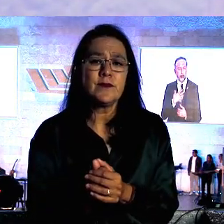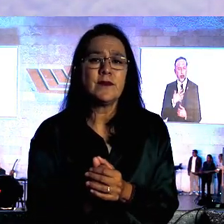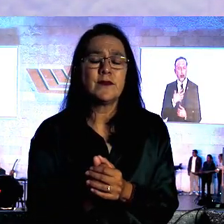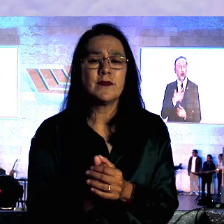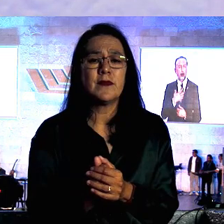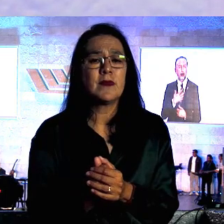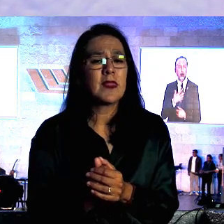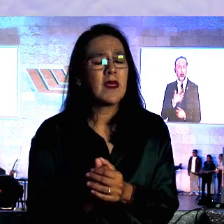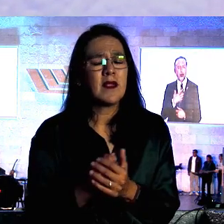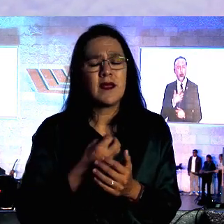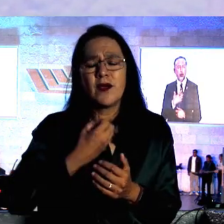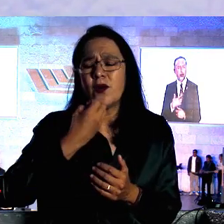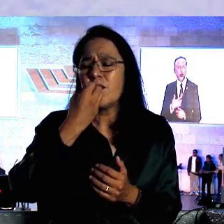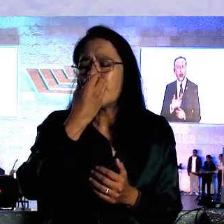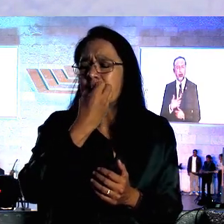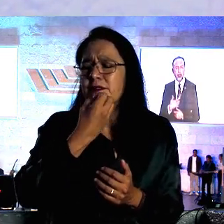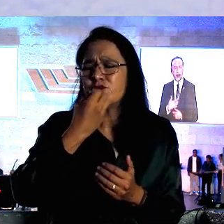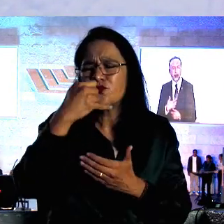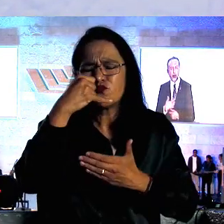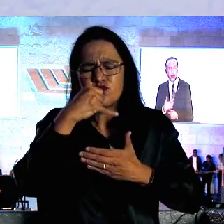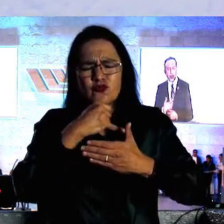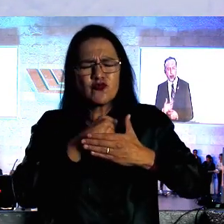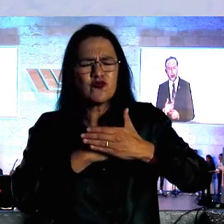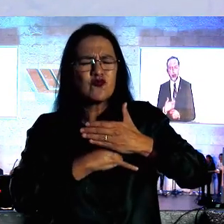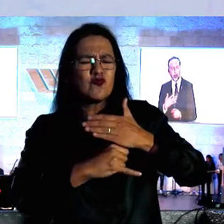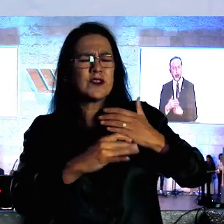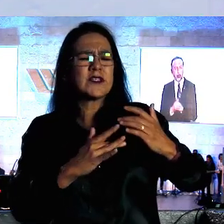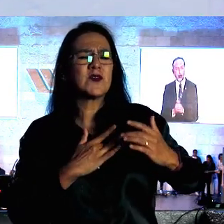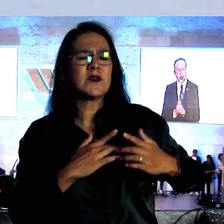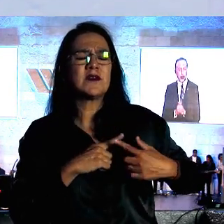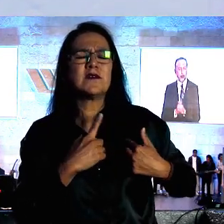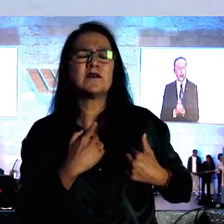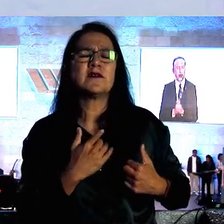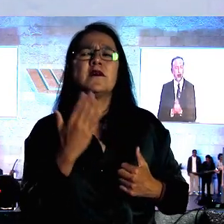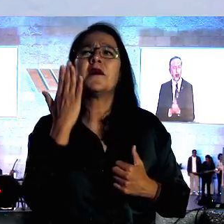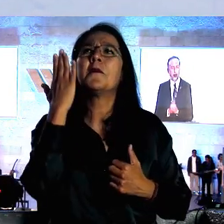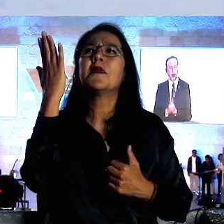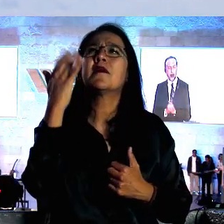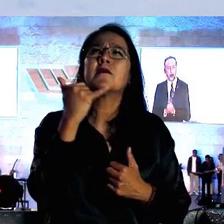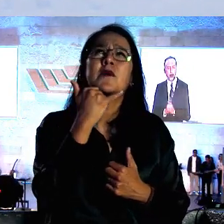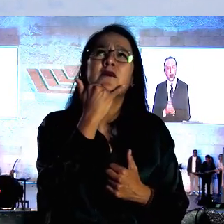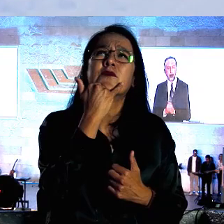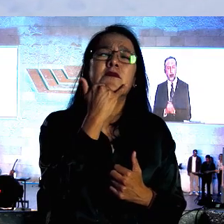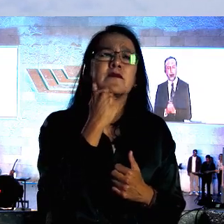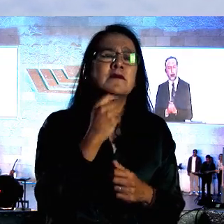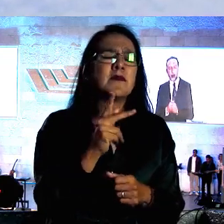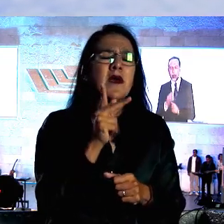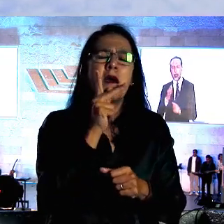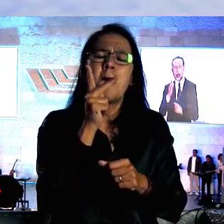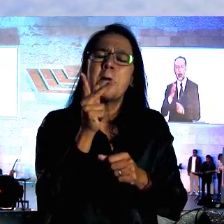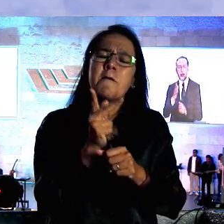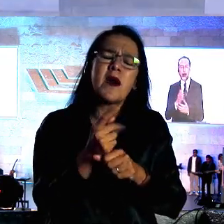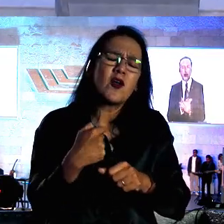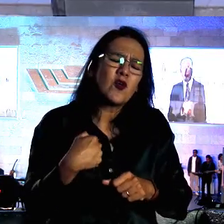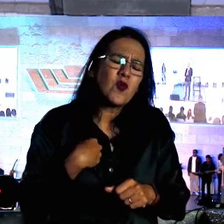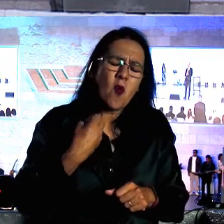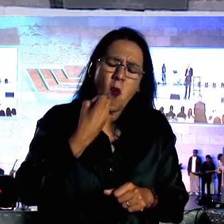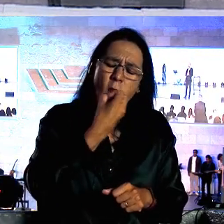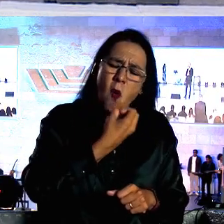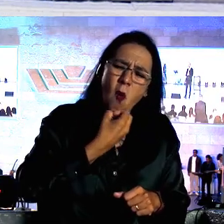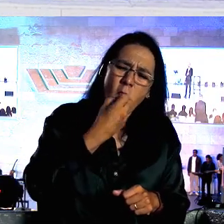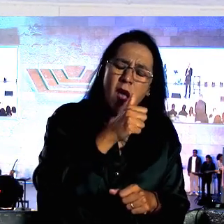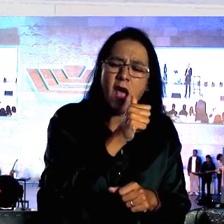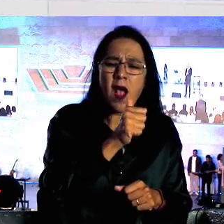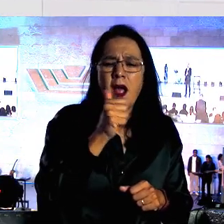haz una oración desde tu corazón y pídele perdón a Él Padre yo quiero orar porque cada persona que